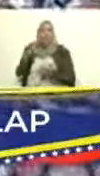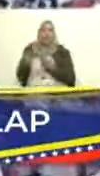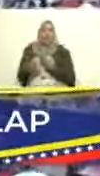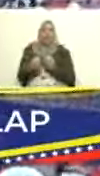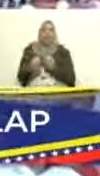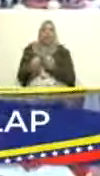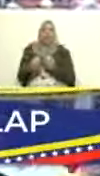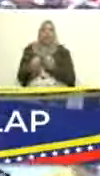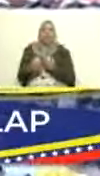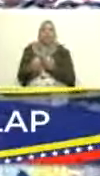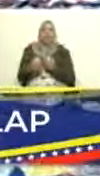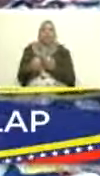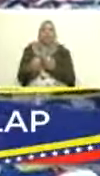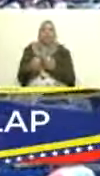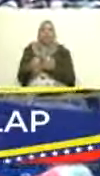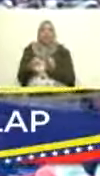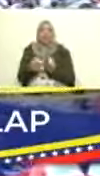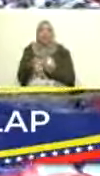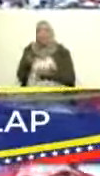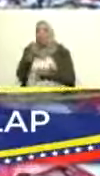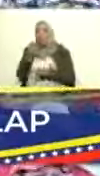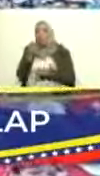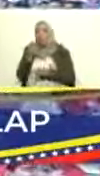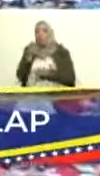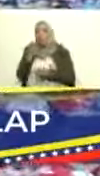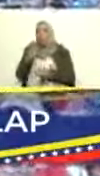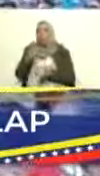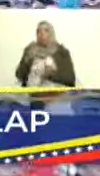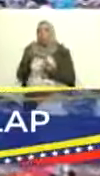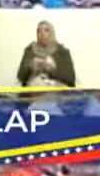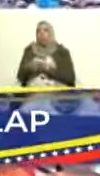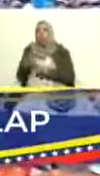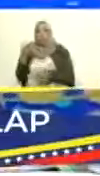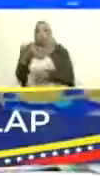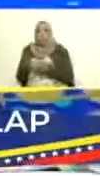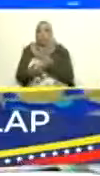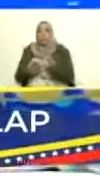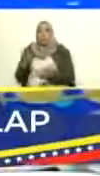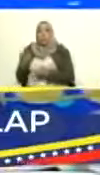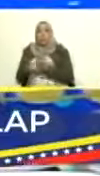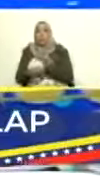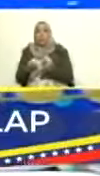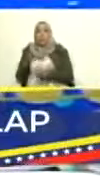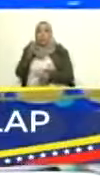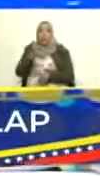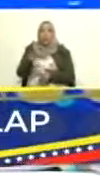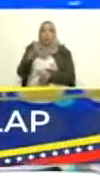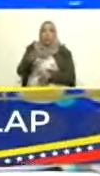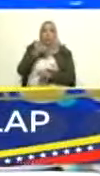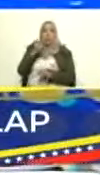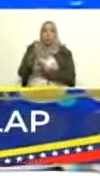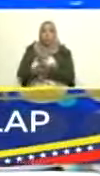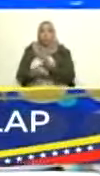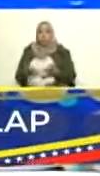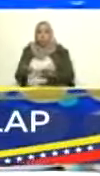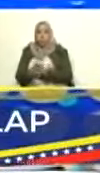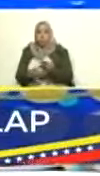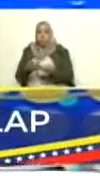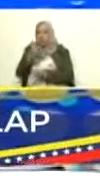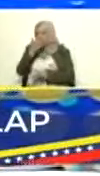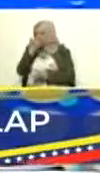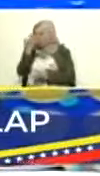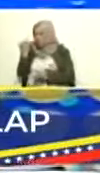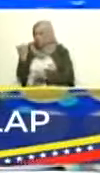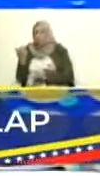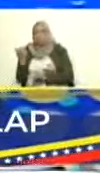Atacaban los almacenes donde estaba la comida de los CLAP y los quemaban, los guarimberos. ¿Se olvidaron de eso?